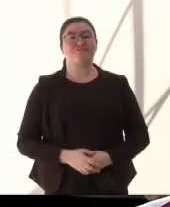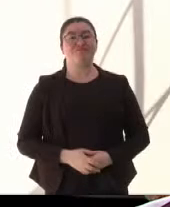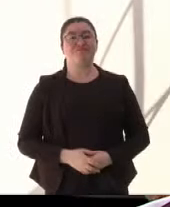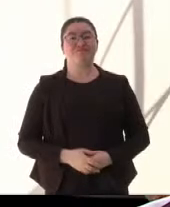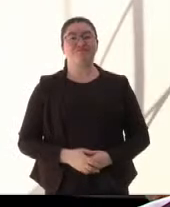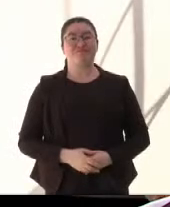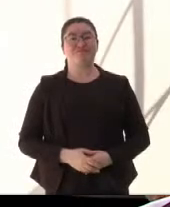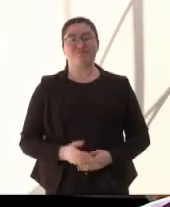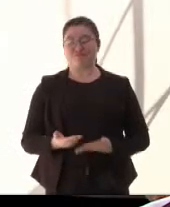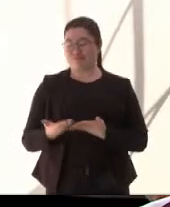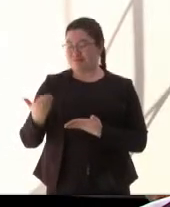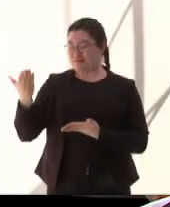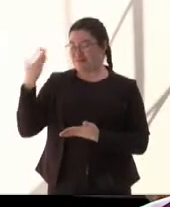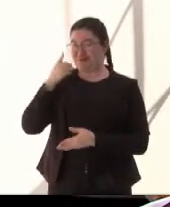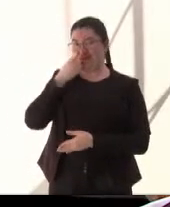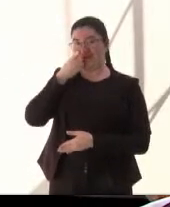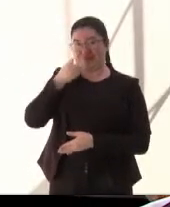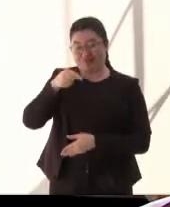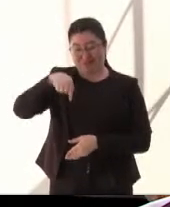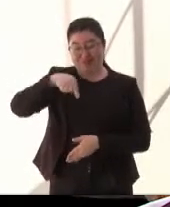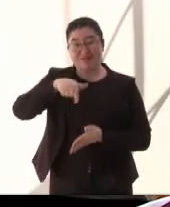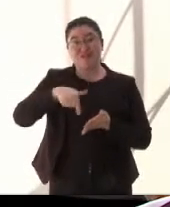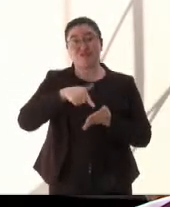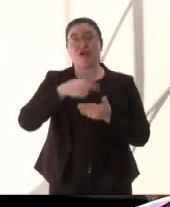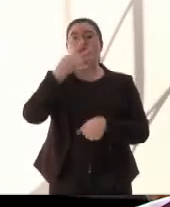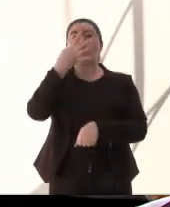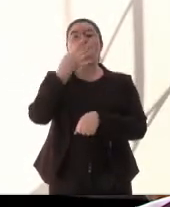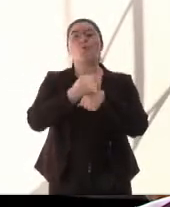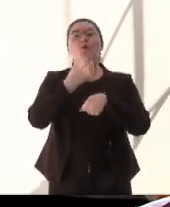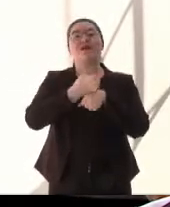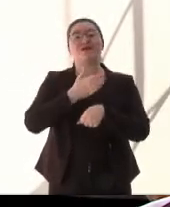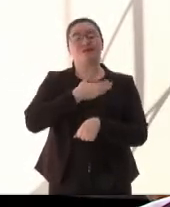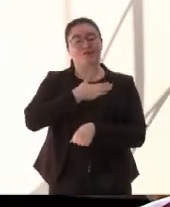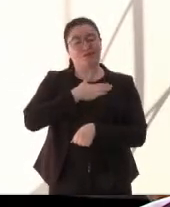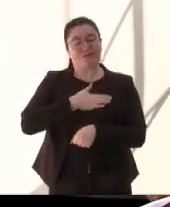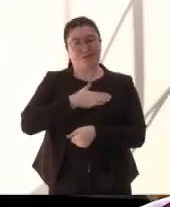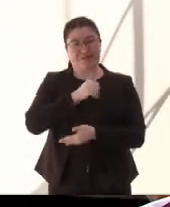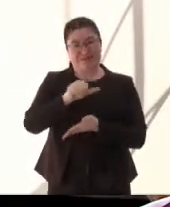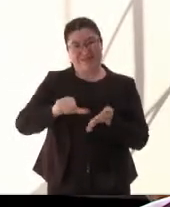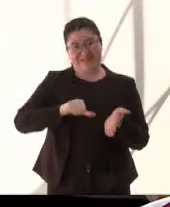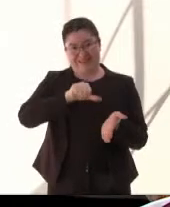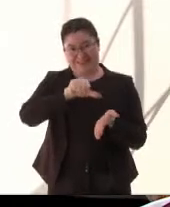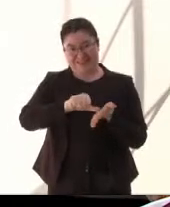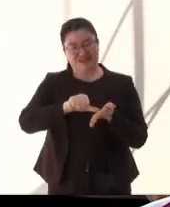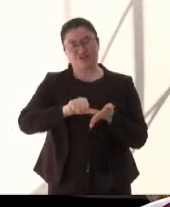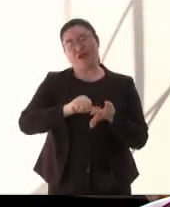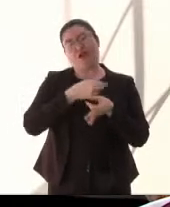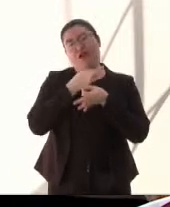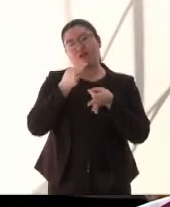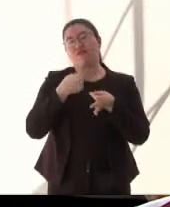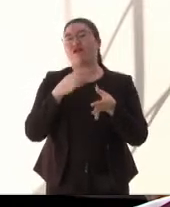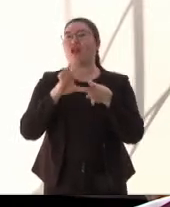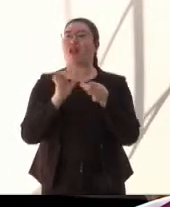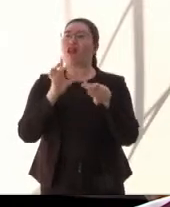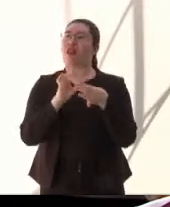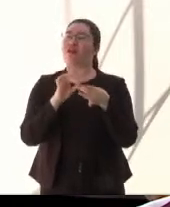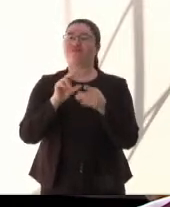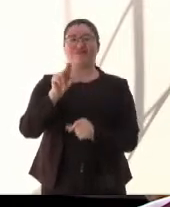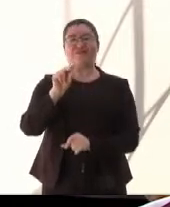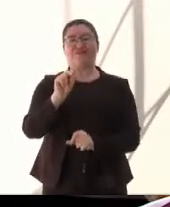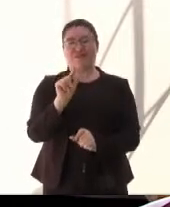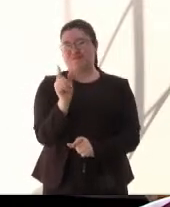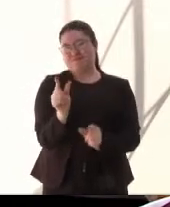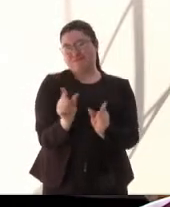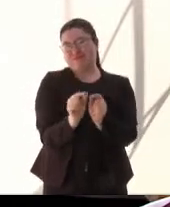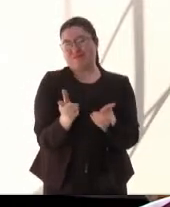les decía, es el cuarto centro de justicia. Les doy un dato, no los voy a aburrir, pero